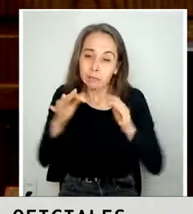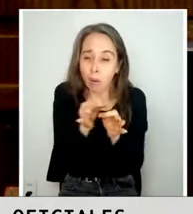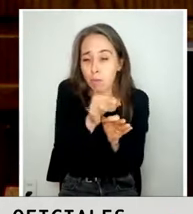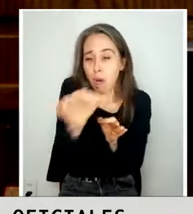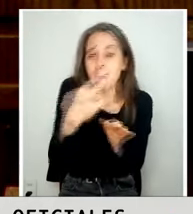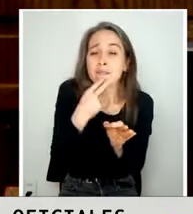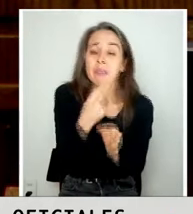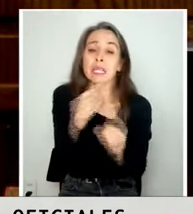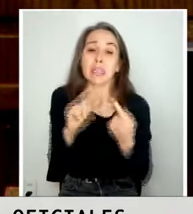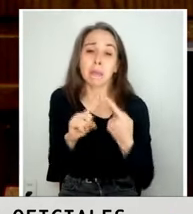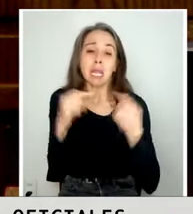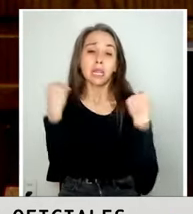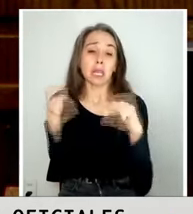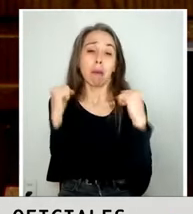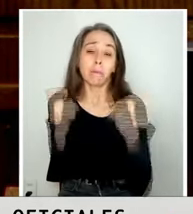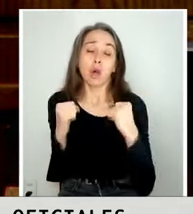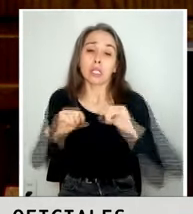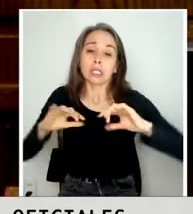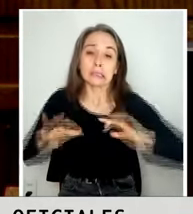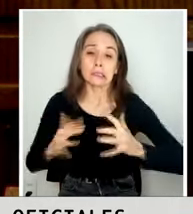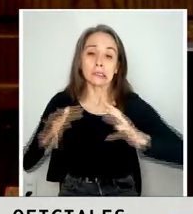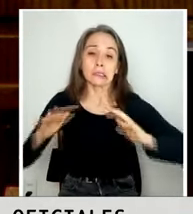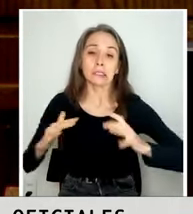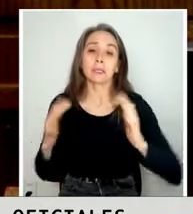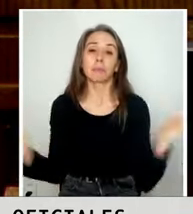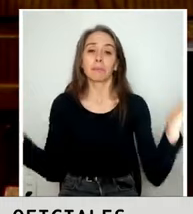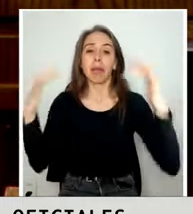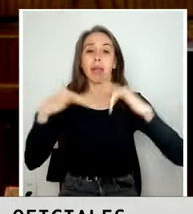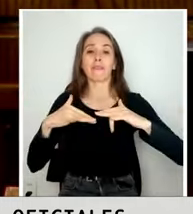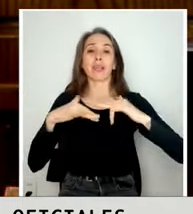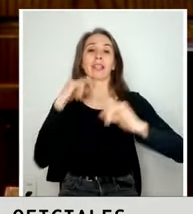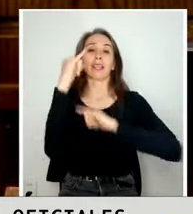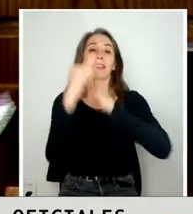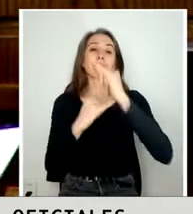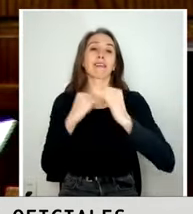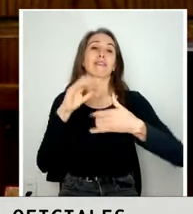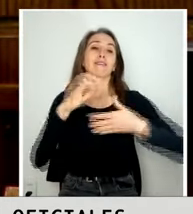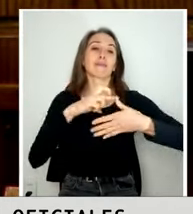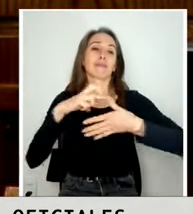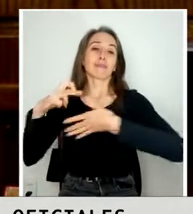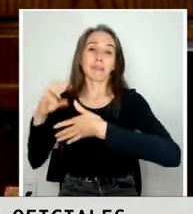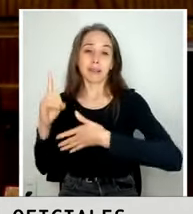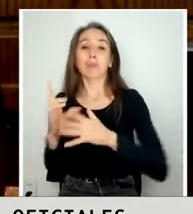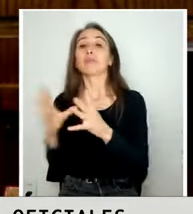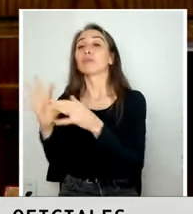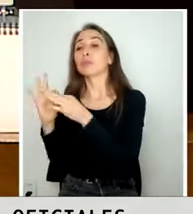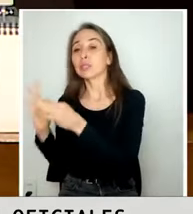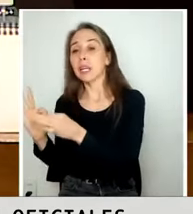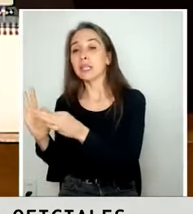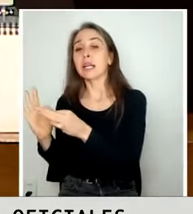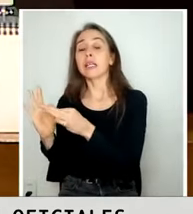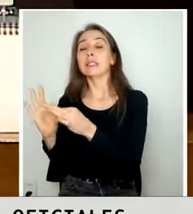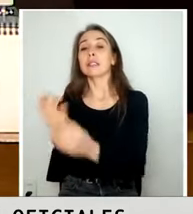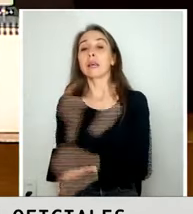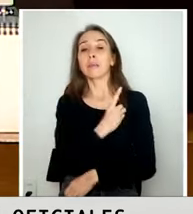participar en este tipo de instancias Gracias estimados diputados Muchas gracias estimada presidenta